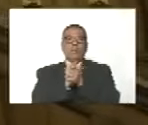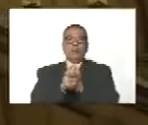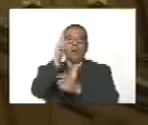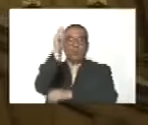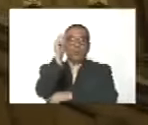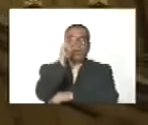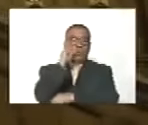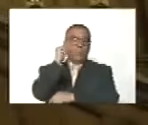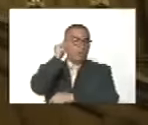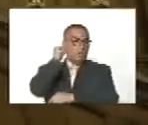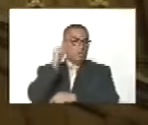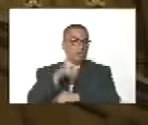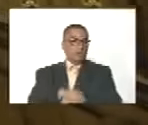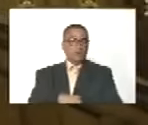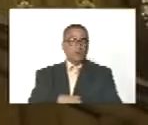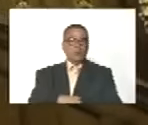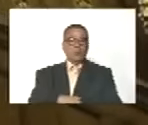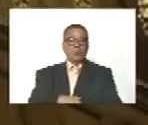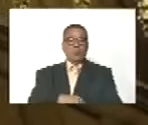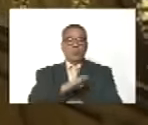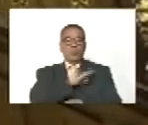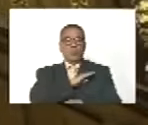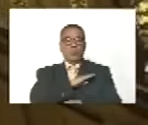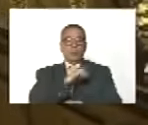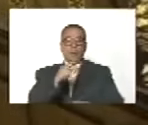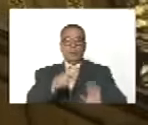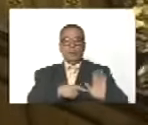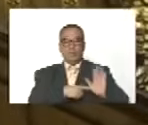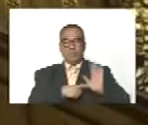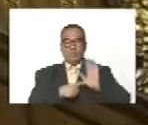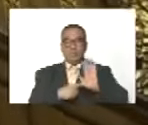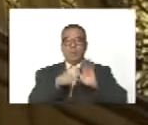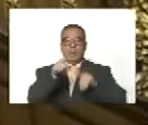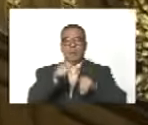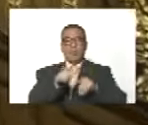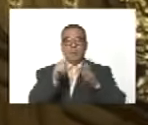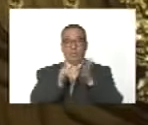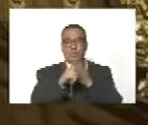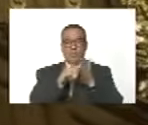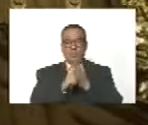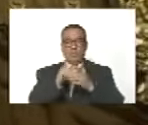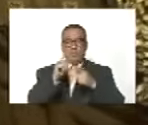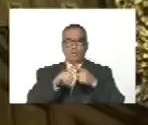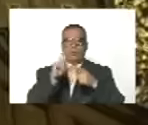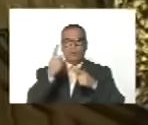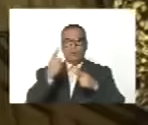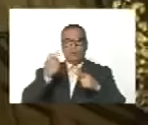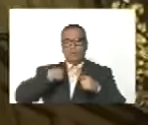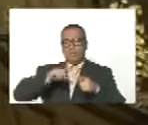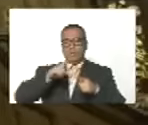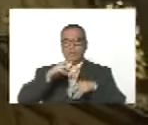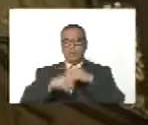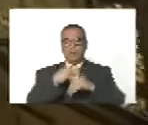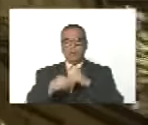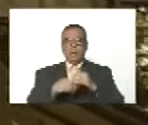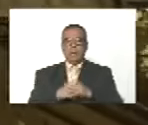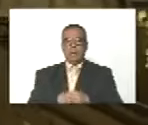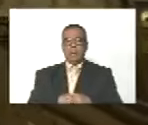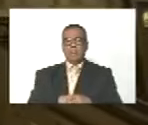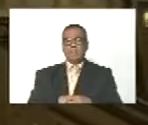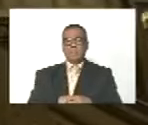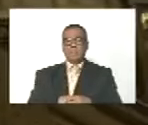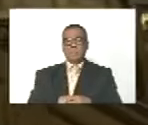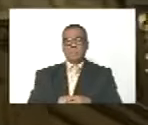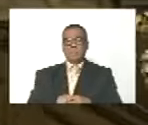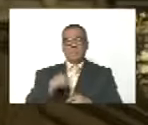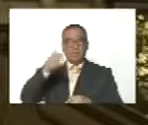diputados, me corresponde presentar este punto que tiene que ver